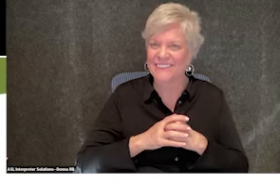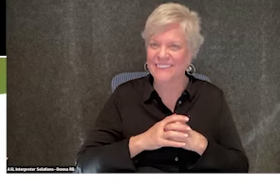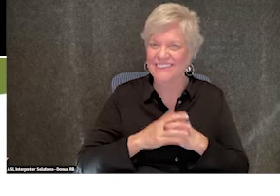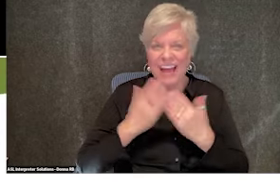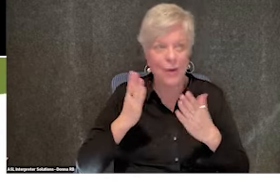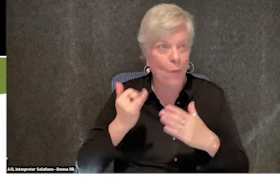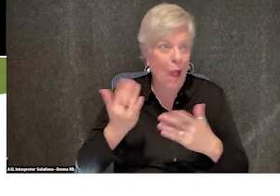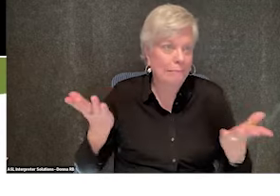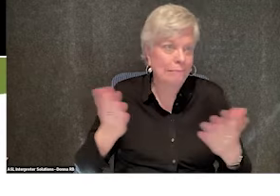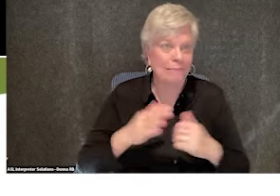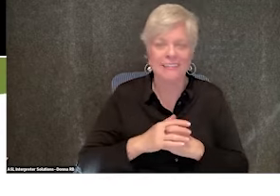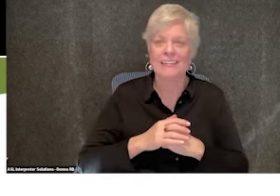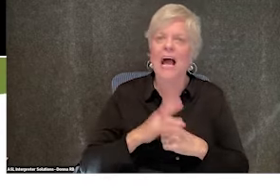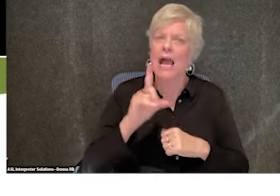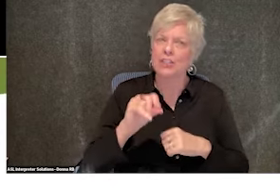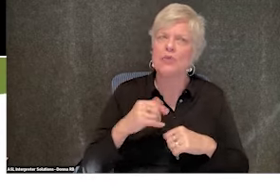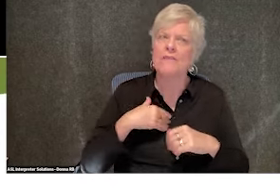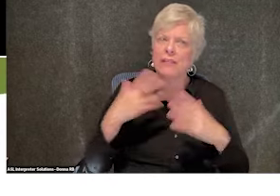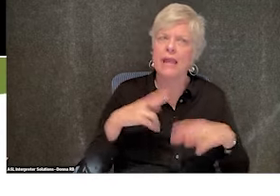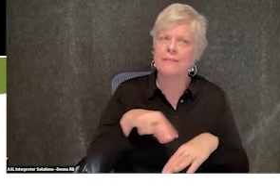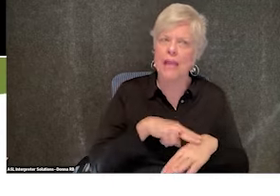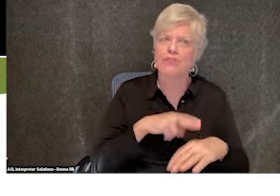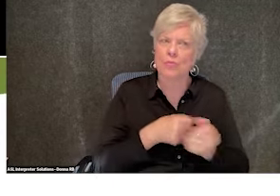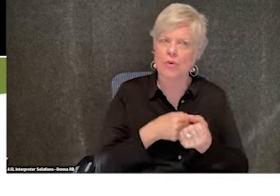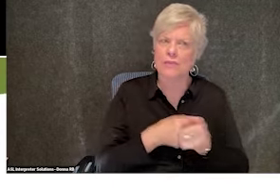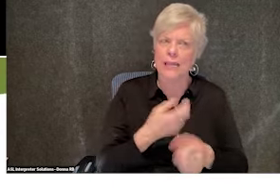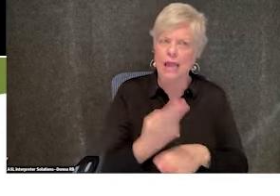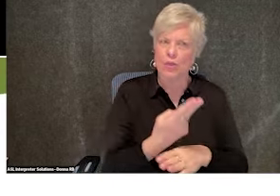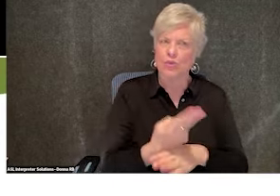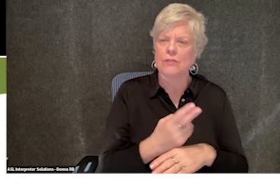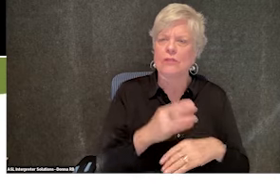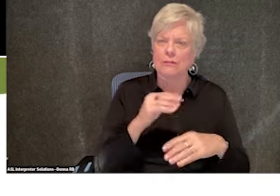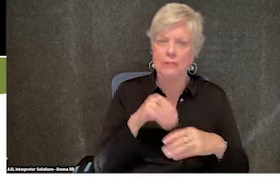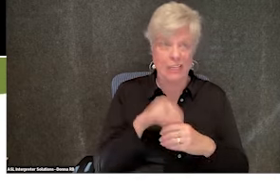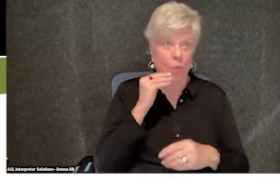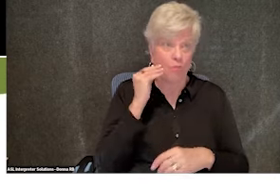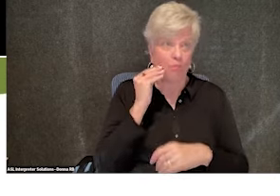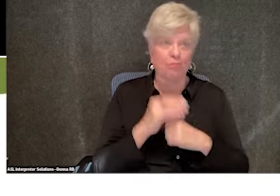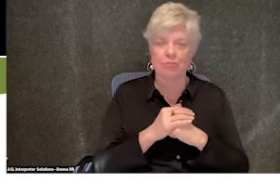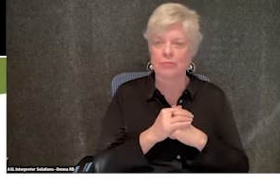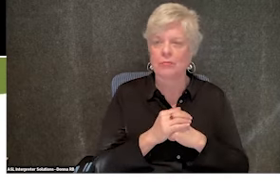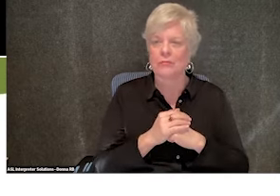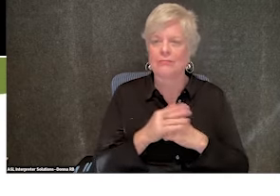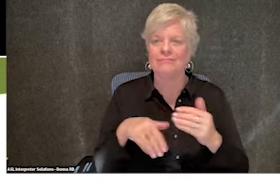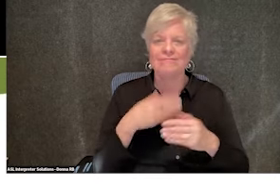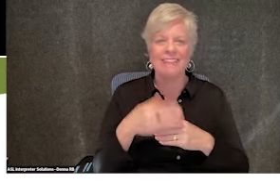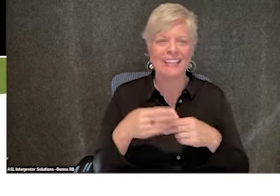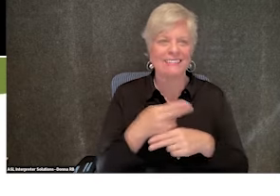Esto nos lleva a lo que hablamos un poco. Ahora tenemos en el mundo ahora tantas cosas de